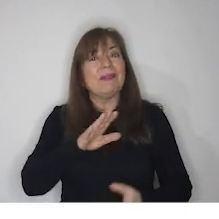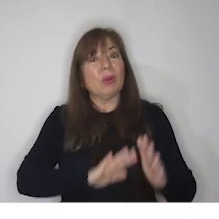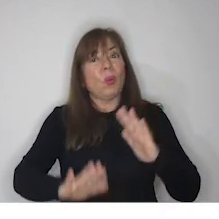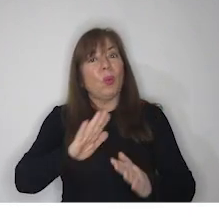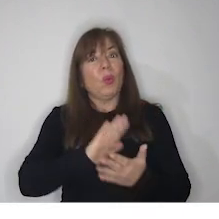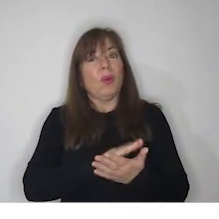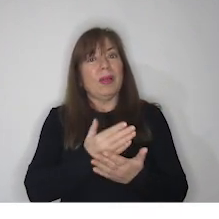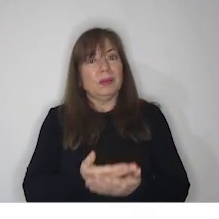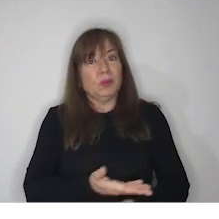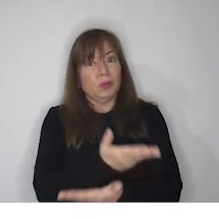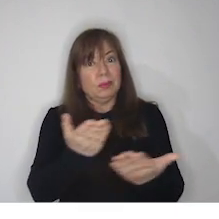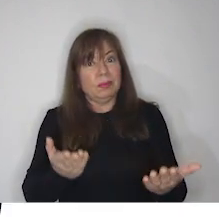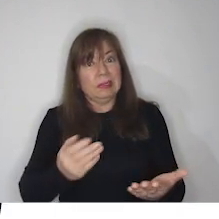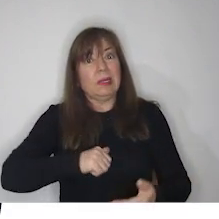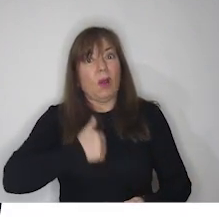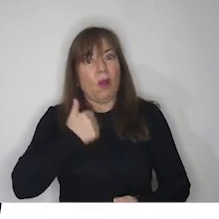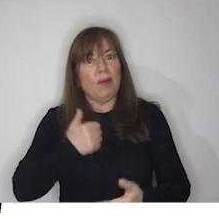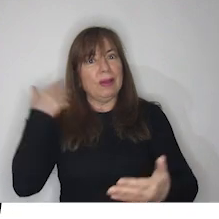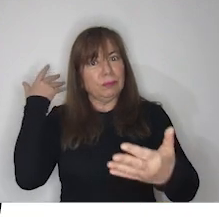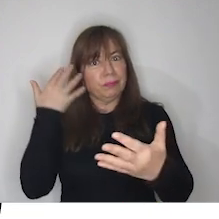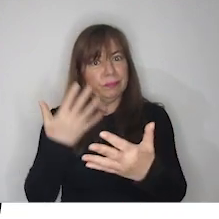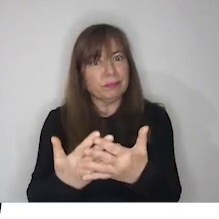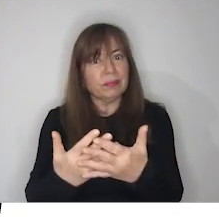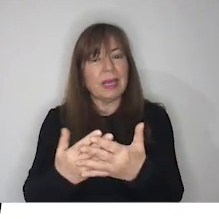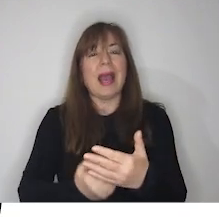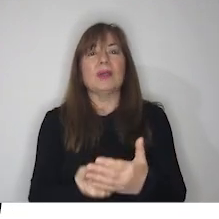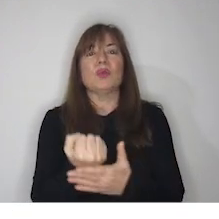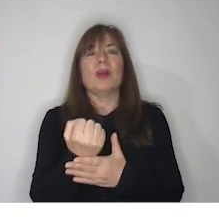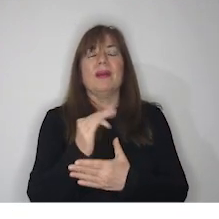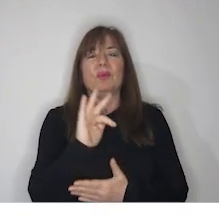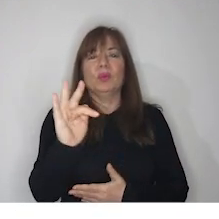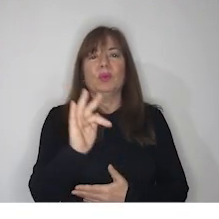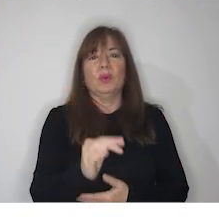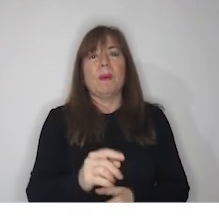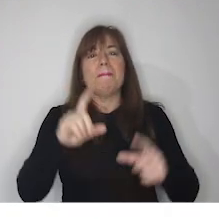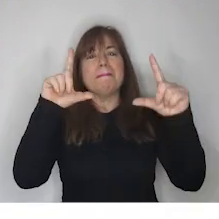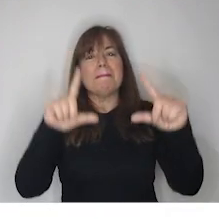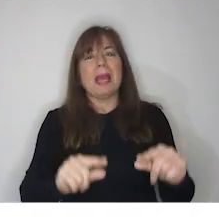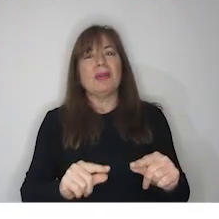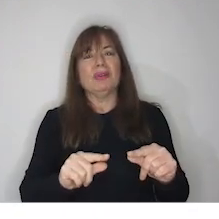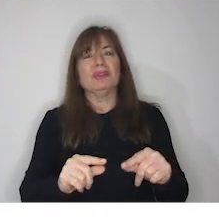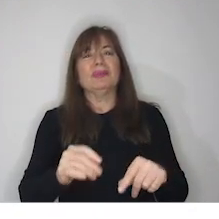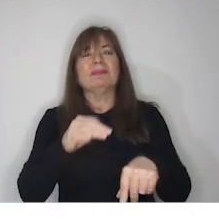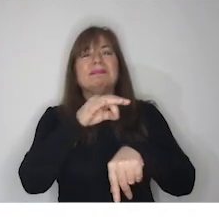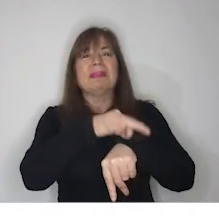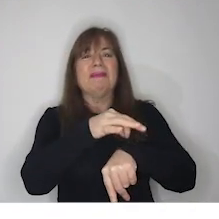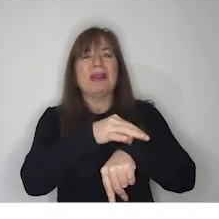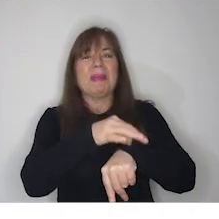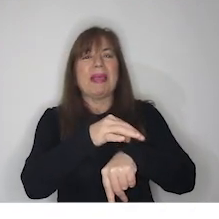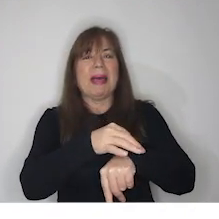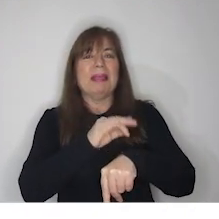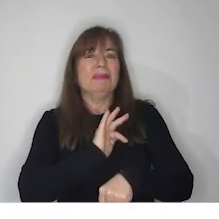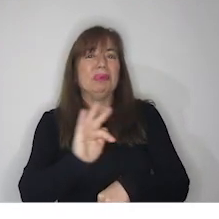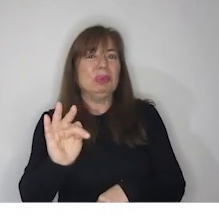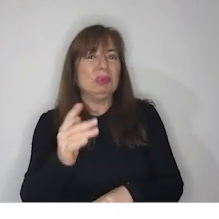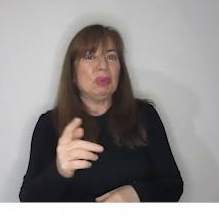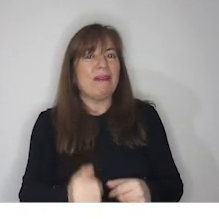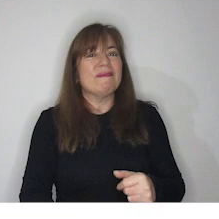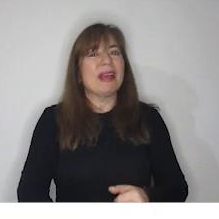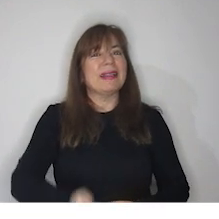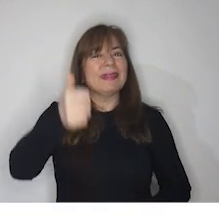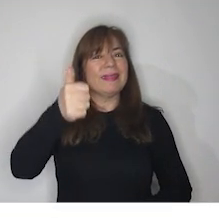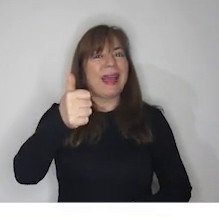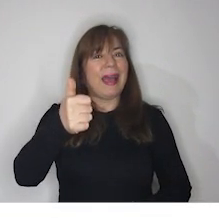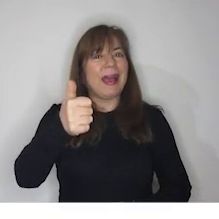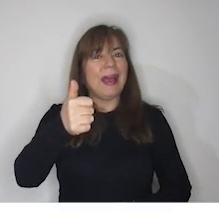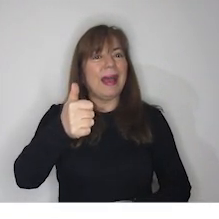joven te ayudará en el futuro, tendrás menos probabilidad de enfermar gravemente y te dará ventaja en la vida por sobre las personas que nunca lo